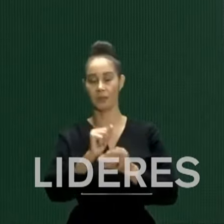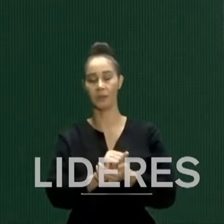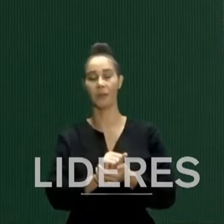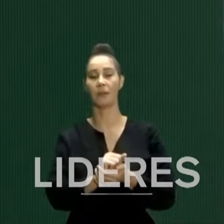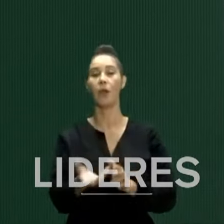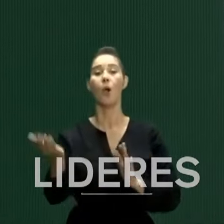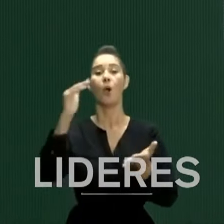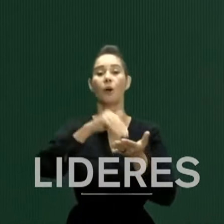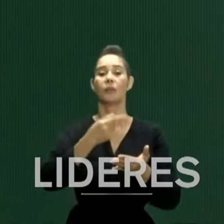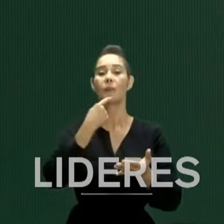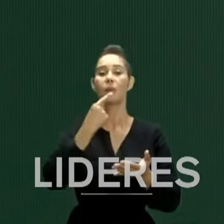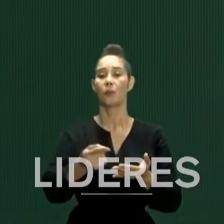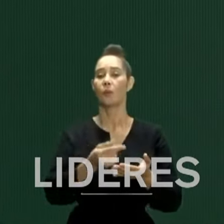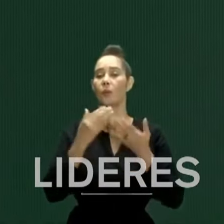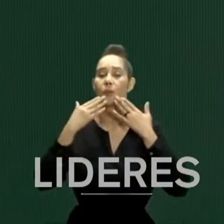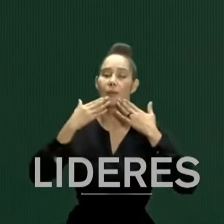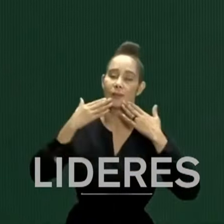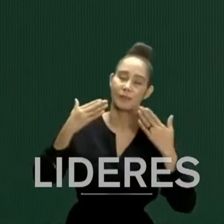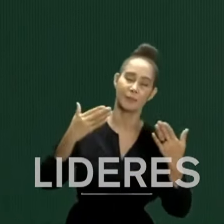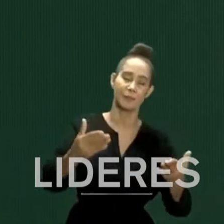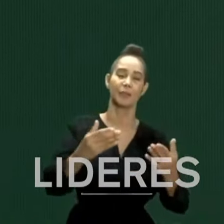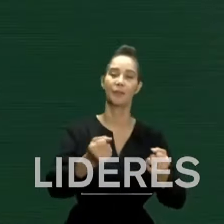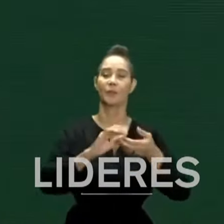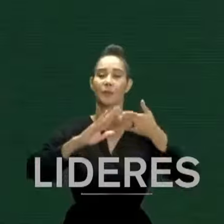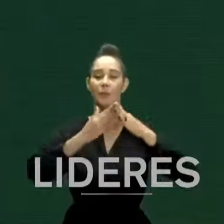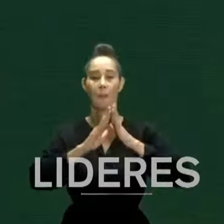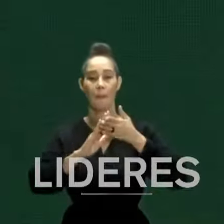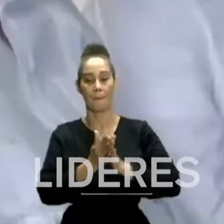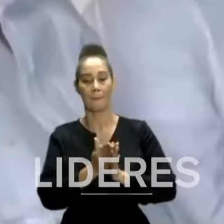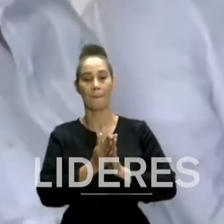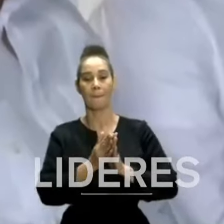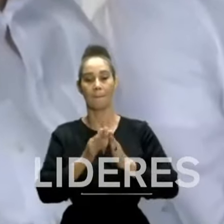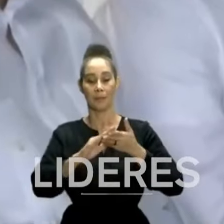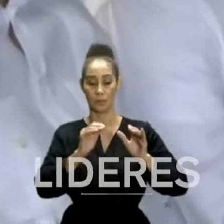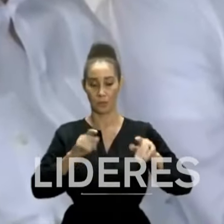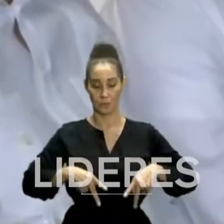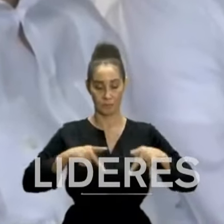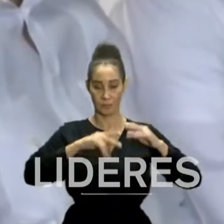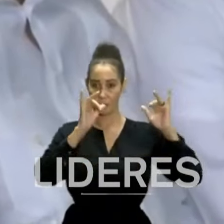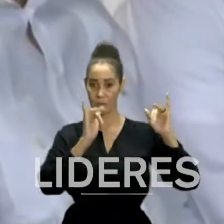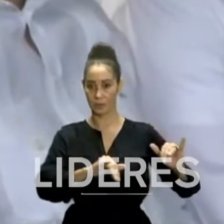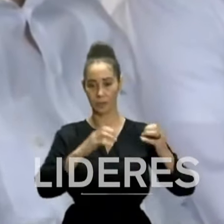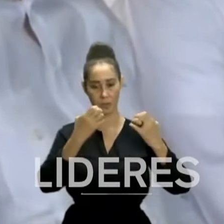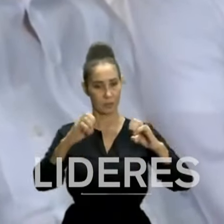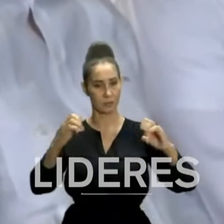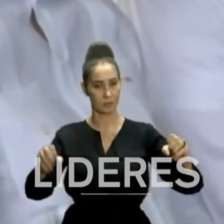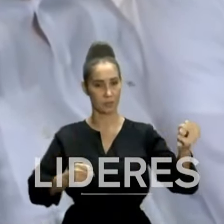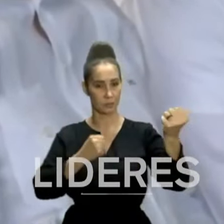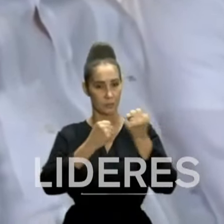más lo hago por el inmenso agradecimiento que le tiene la ciudad y sus municipios al esfuerzo que ellos hacen